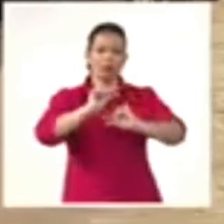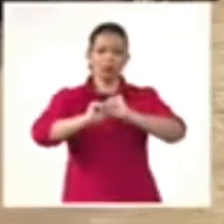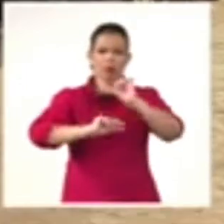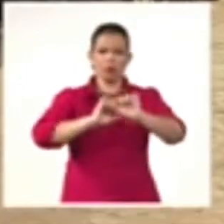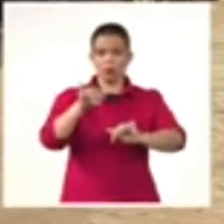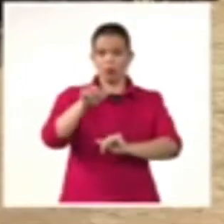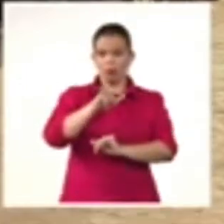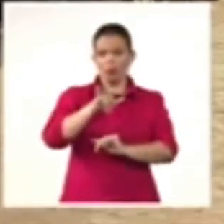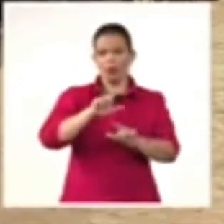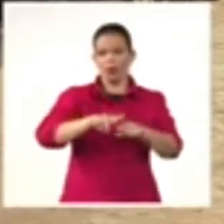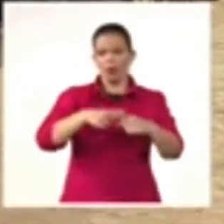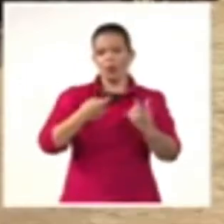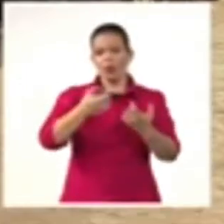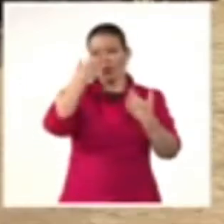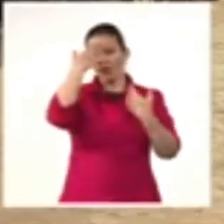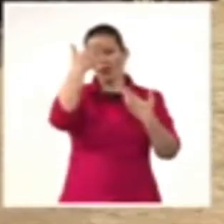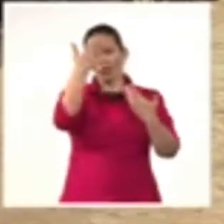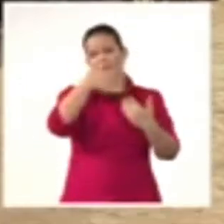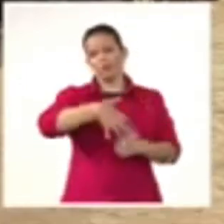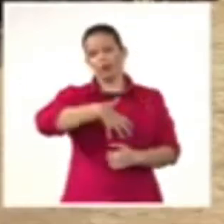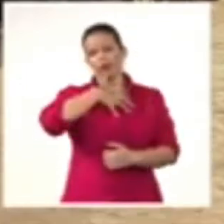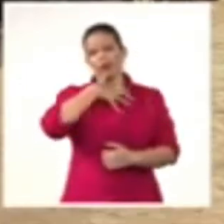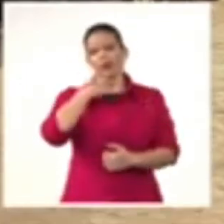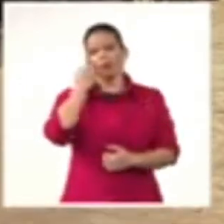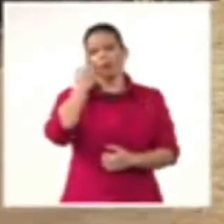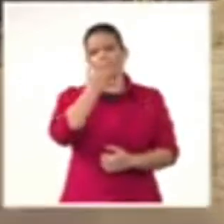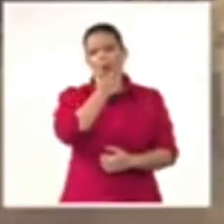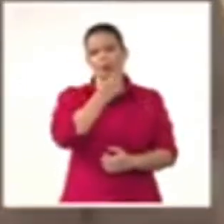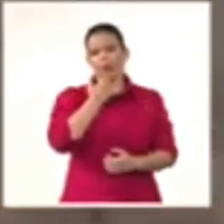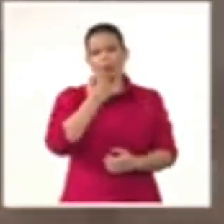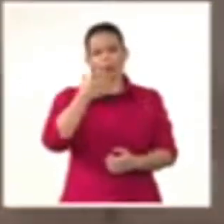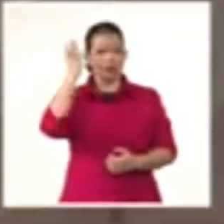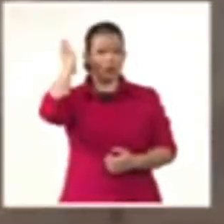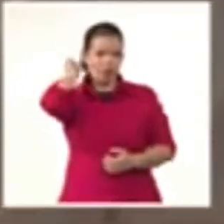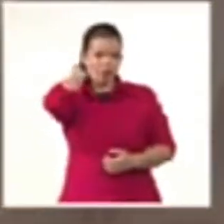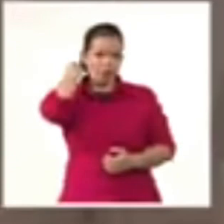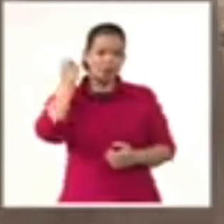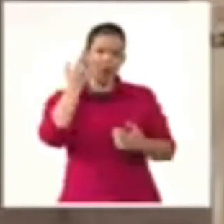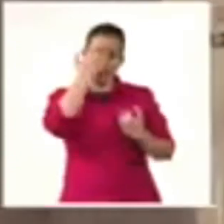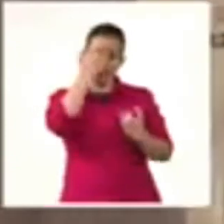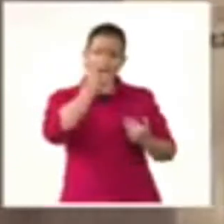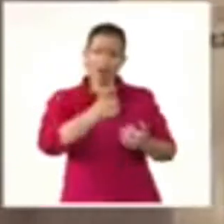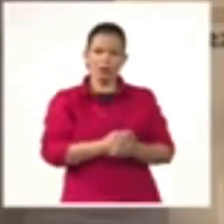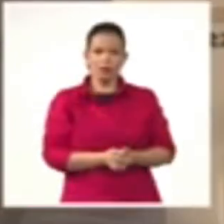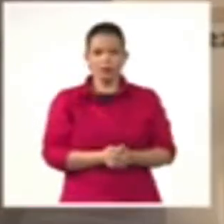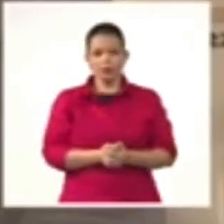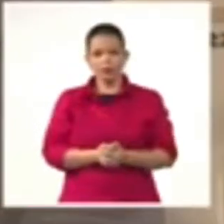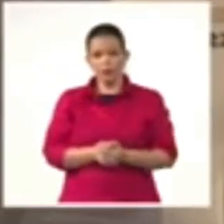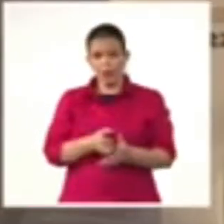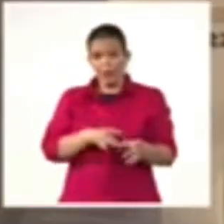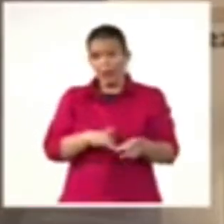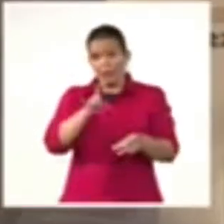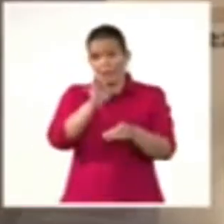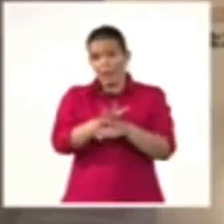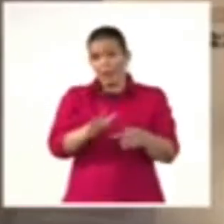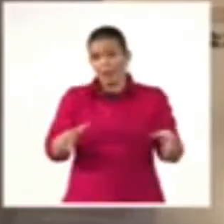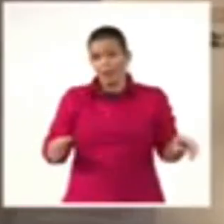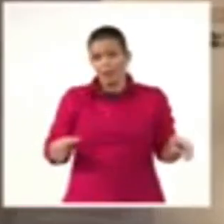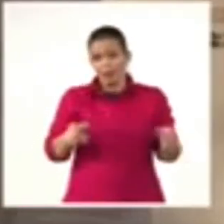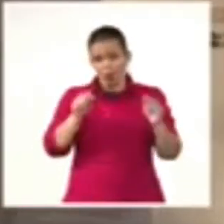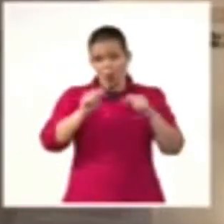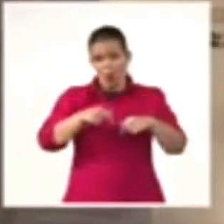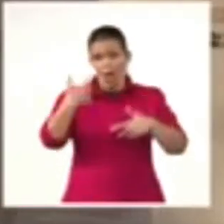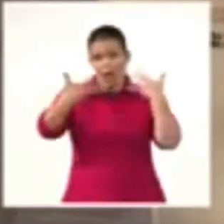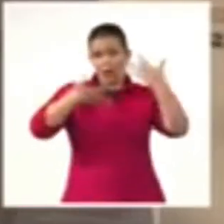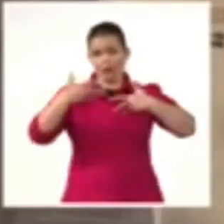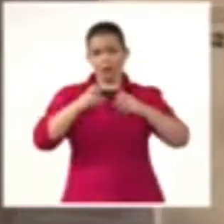fidelista de la revolución. Al comenzar nuestro acto esta mañana, escuchamos palabras de Fidel en una de las primeras celebraciones